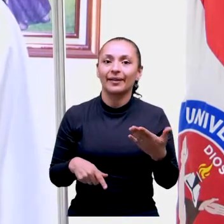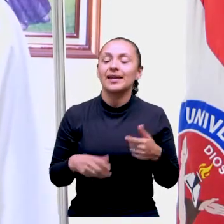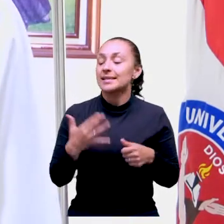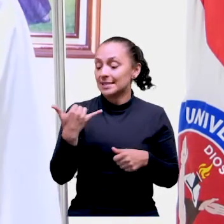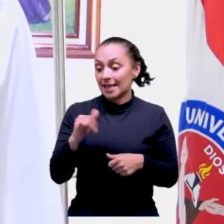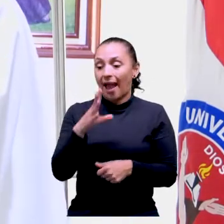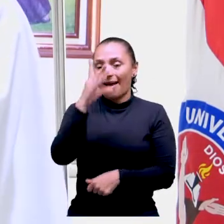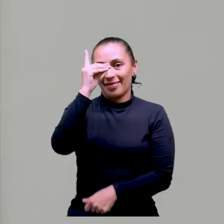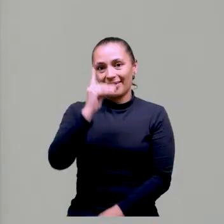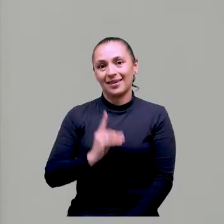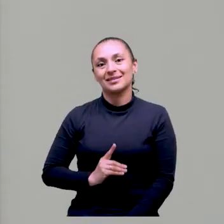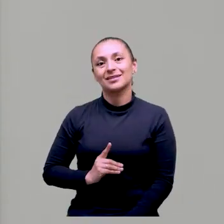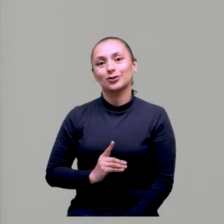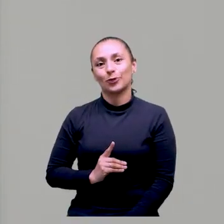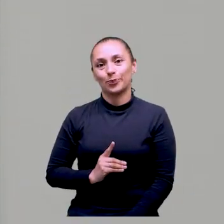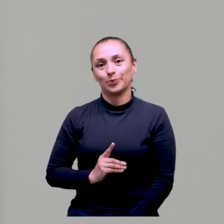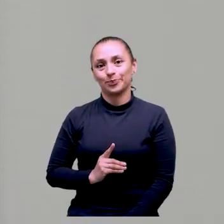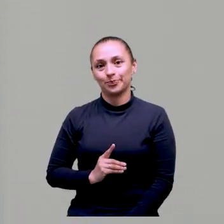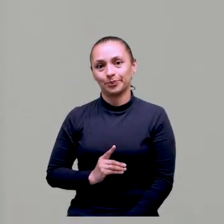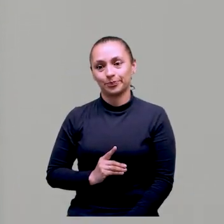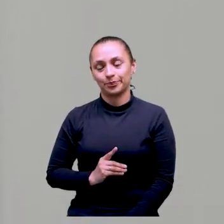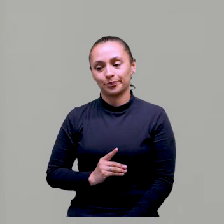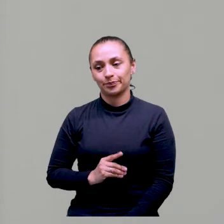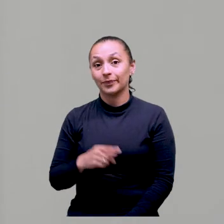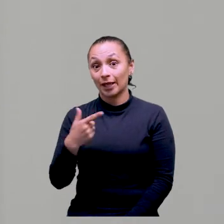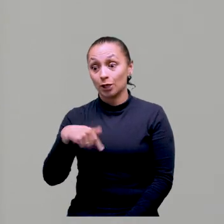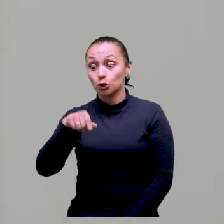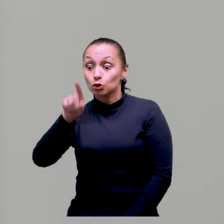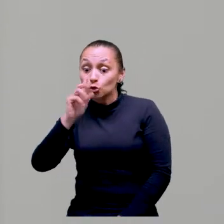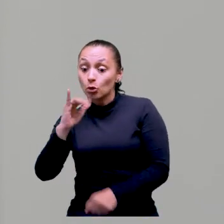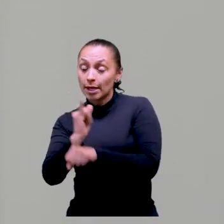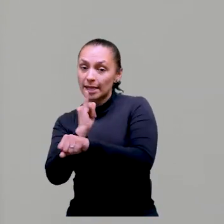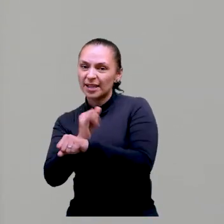nosotros hemos de vivido